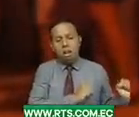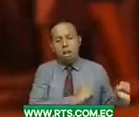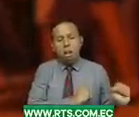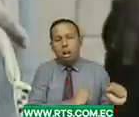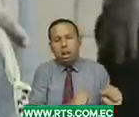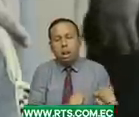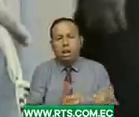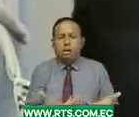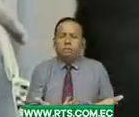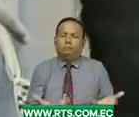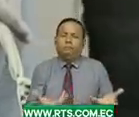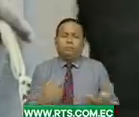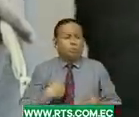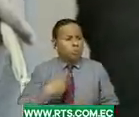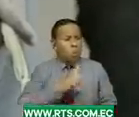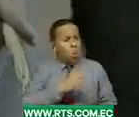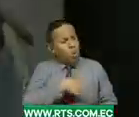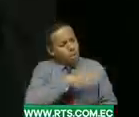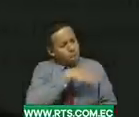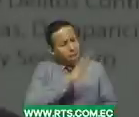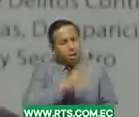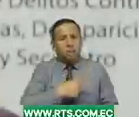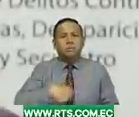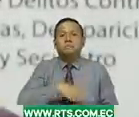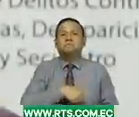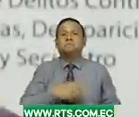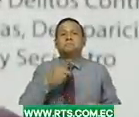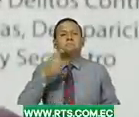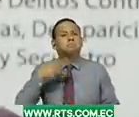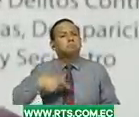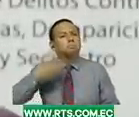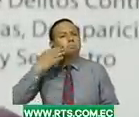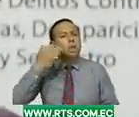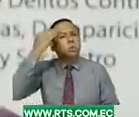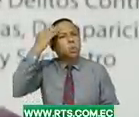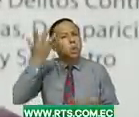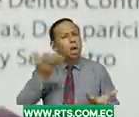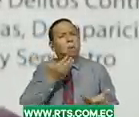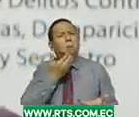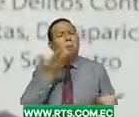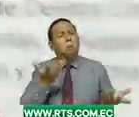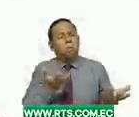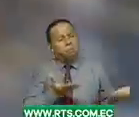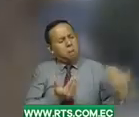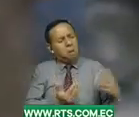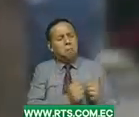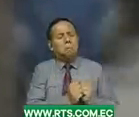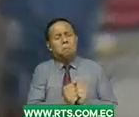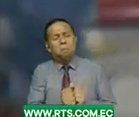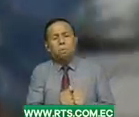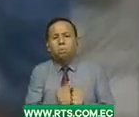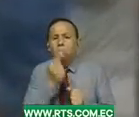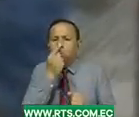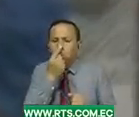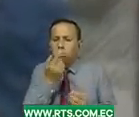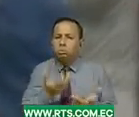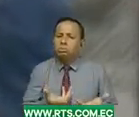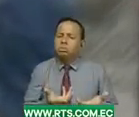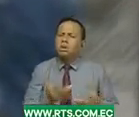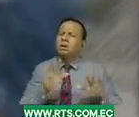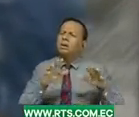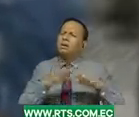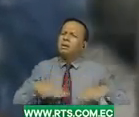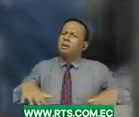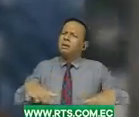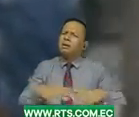lugar. Pero a veces la curiosidad o la idiosincrasia de cada una de las personas hace que se queden en esos lugares. Para entender el